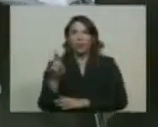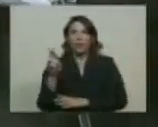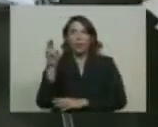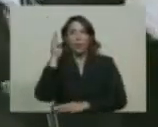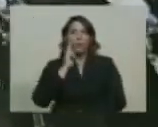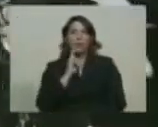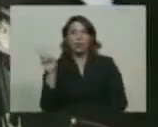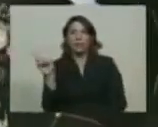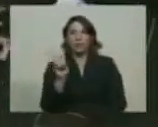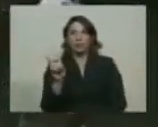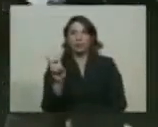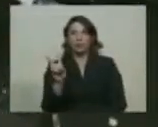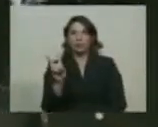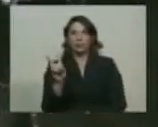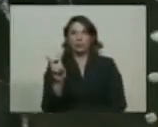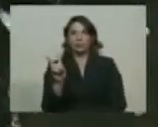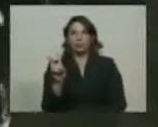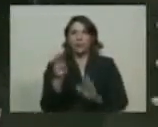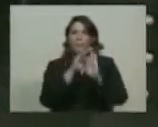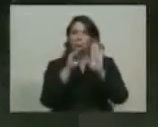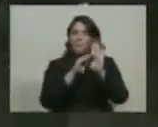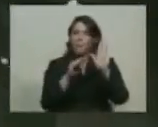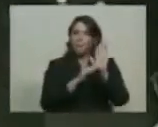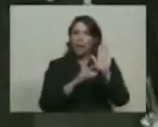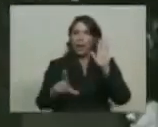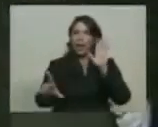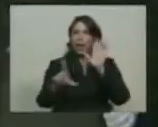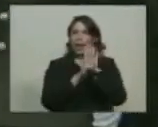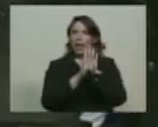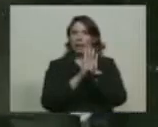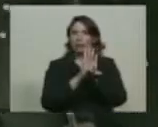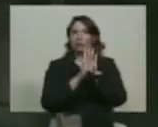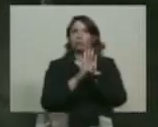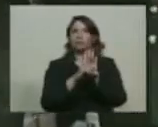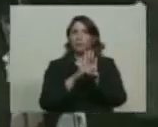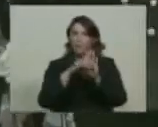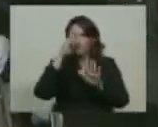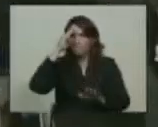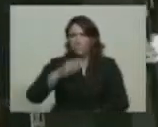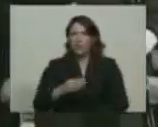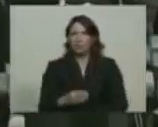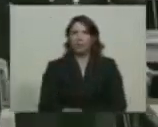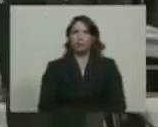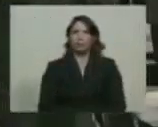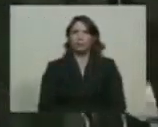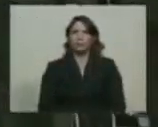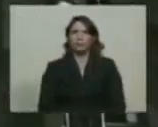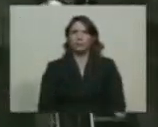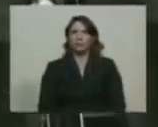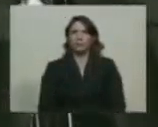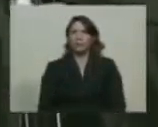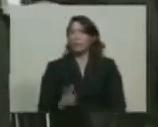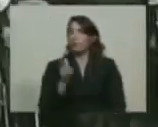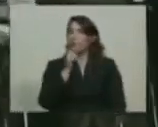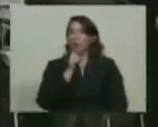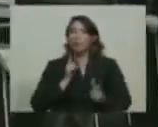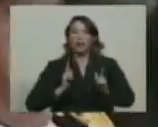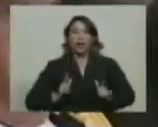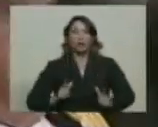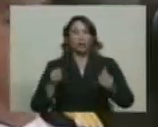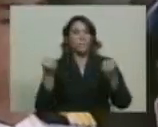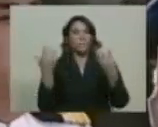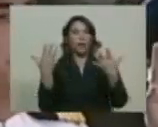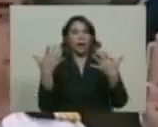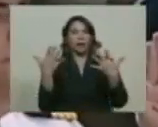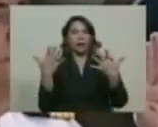Venezuela, cumplir con las leyes y reglamentos militares, y no dar descanso a sus manos